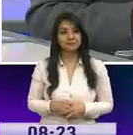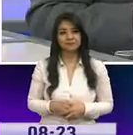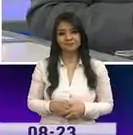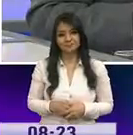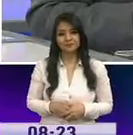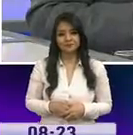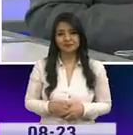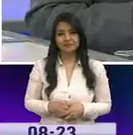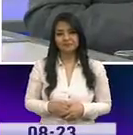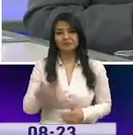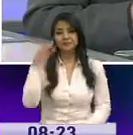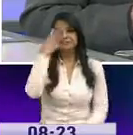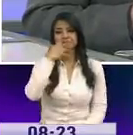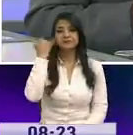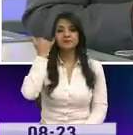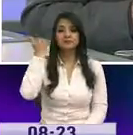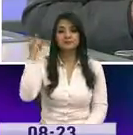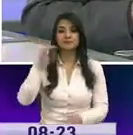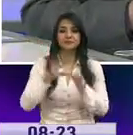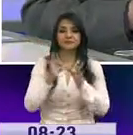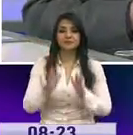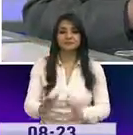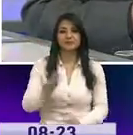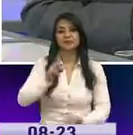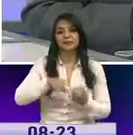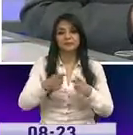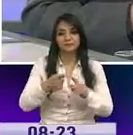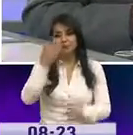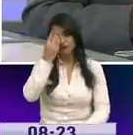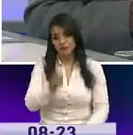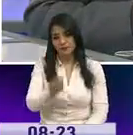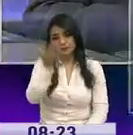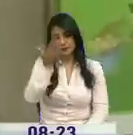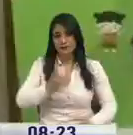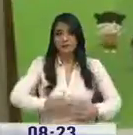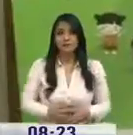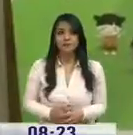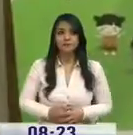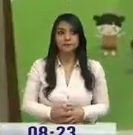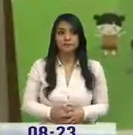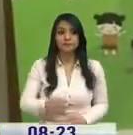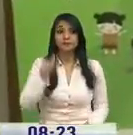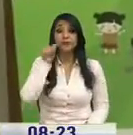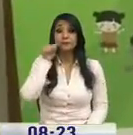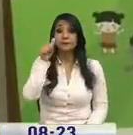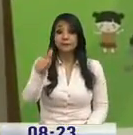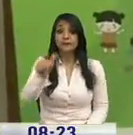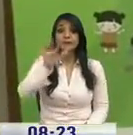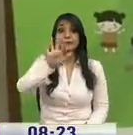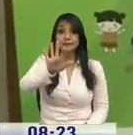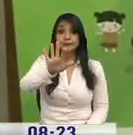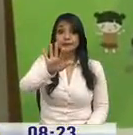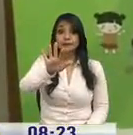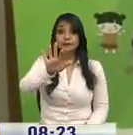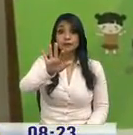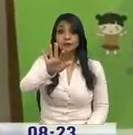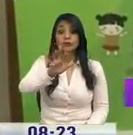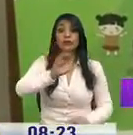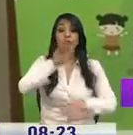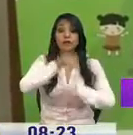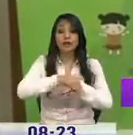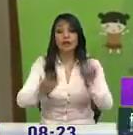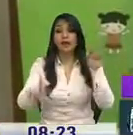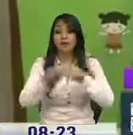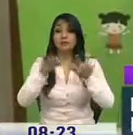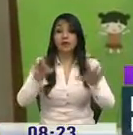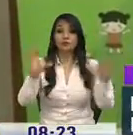Así es una linda iniciativa. Roberto, amigos, que tengan un excelente viernes. A partir del día de mañana, de 5 a 8 de la noche, la